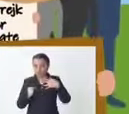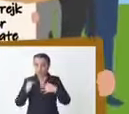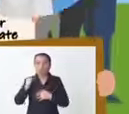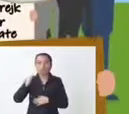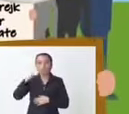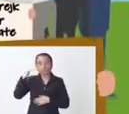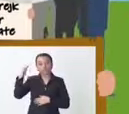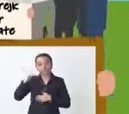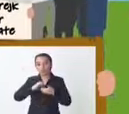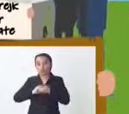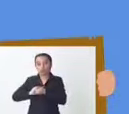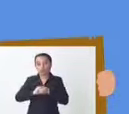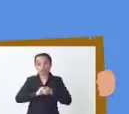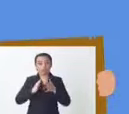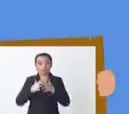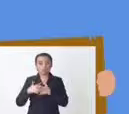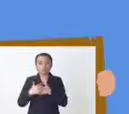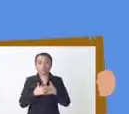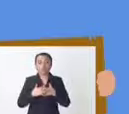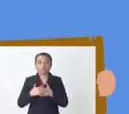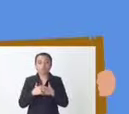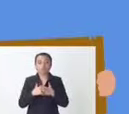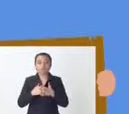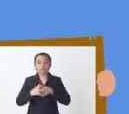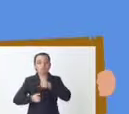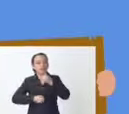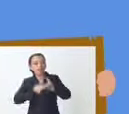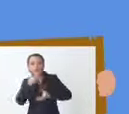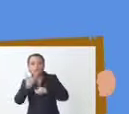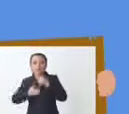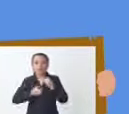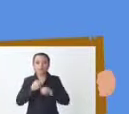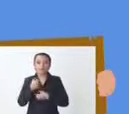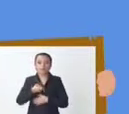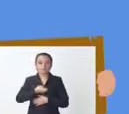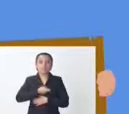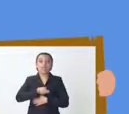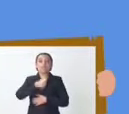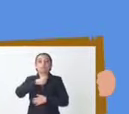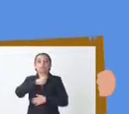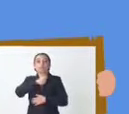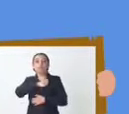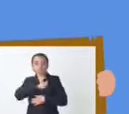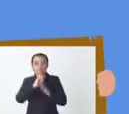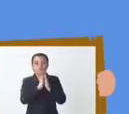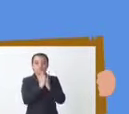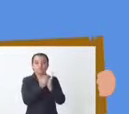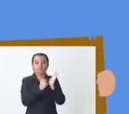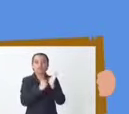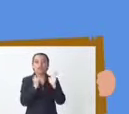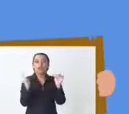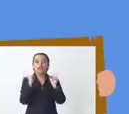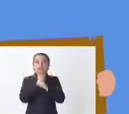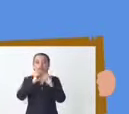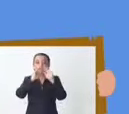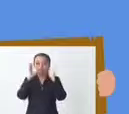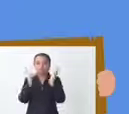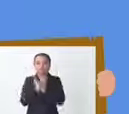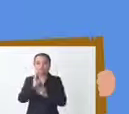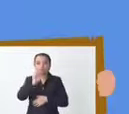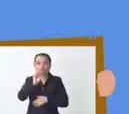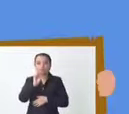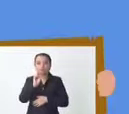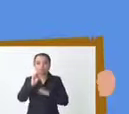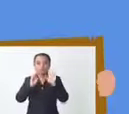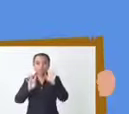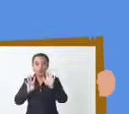los Estados Unidos. Sus discursos fueron publicados en español en el libro Cambiemos el Mundo 2019.